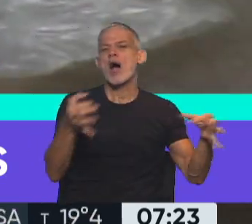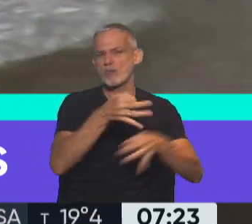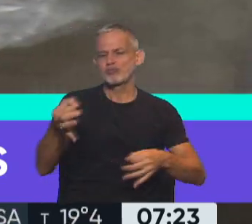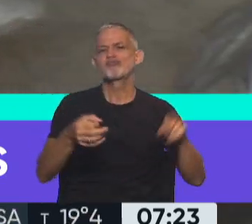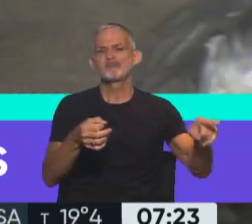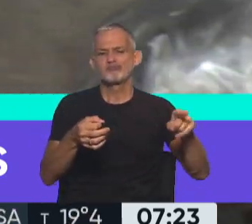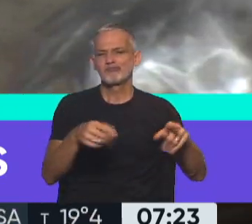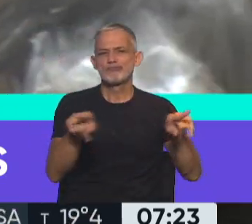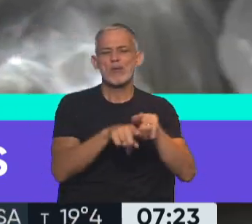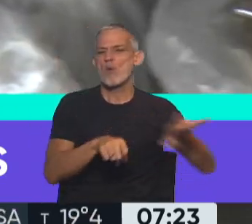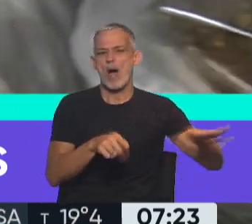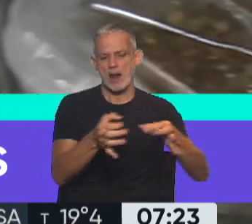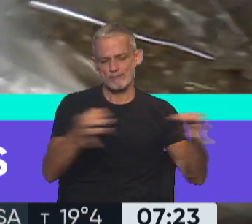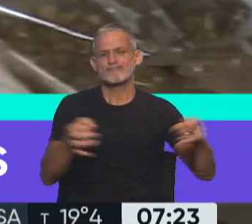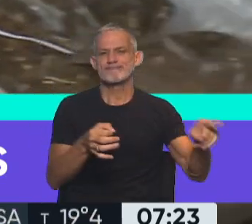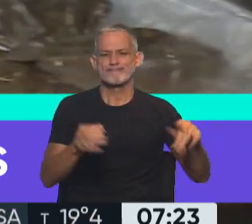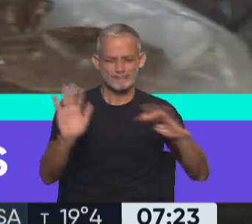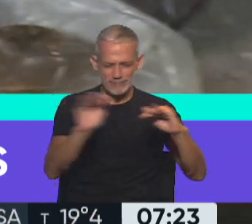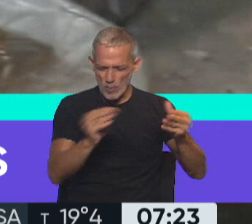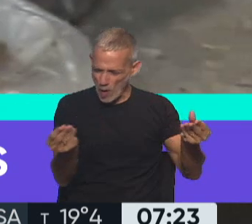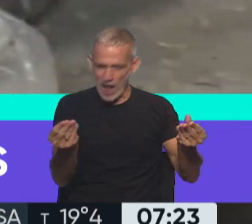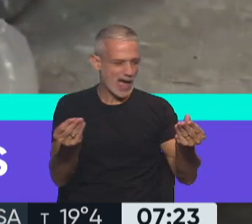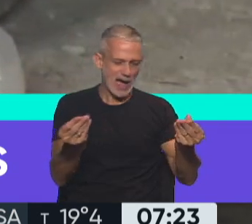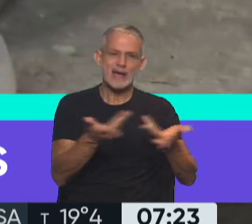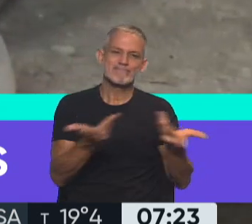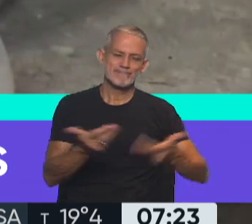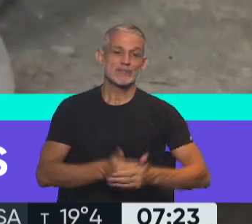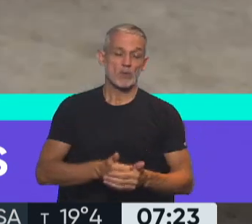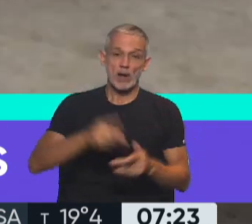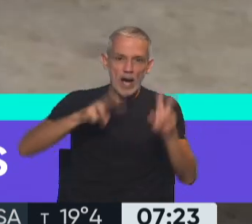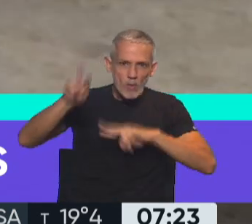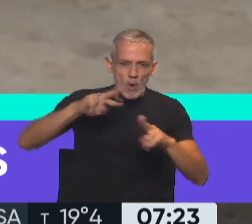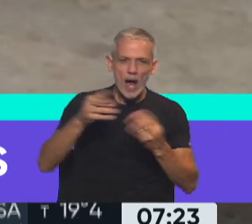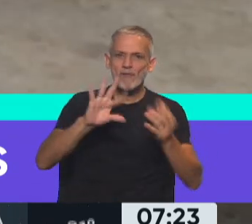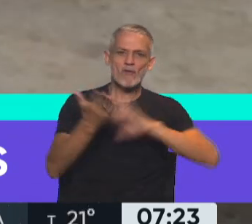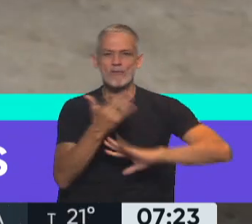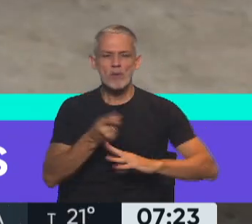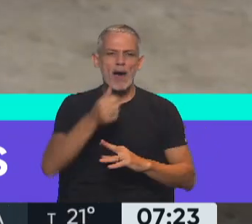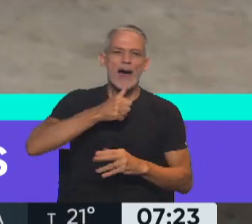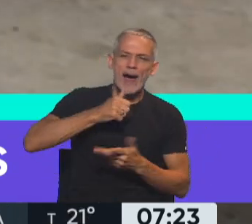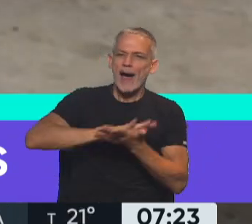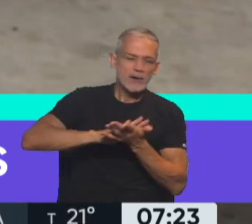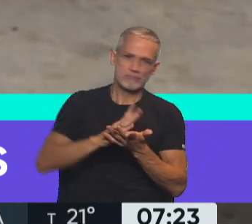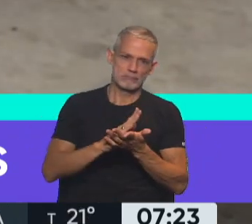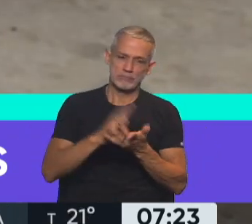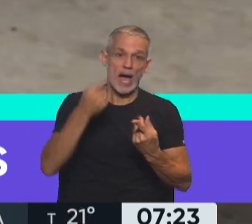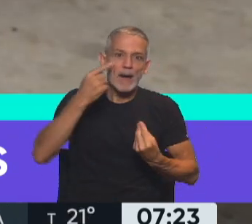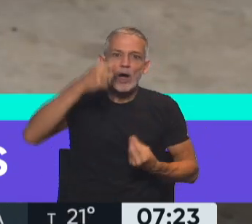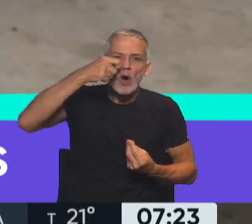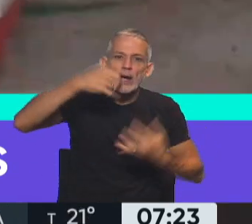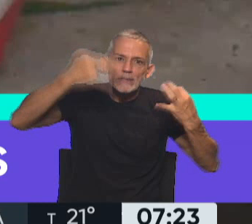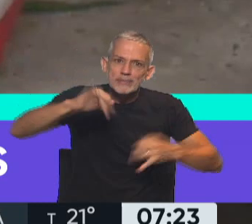coinciden a simple vista con los envoltorios estos. No hay que buscar un antídoto. Primero hay que determinar si esto es cocaína o